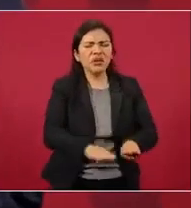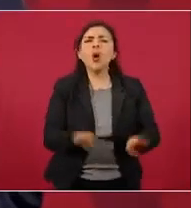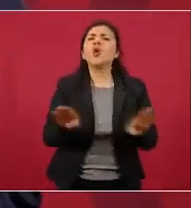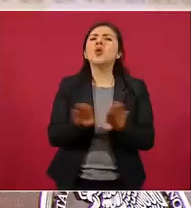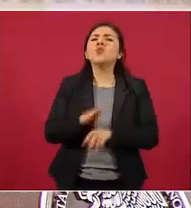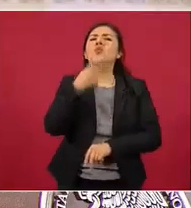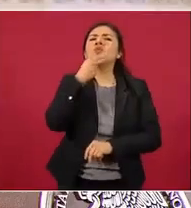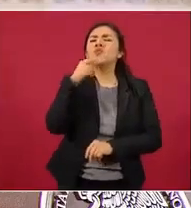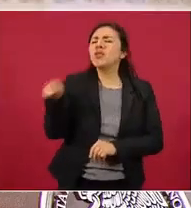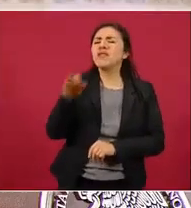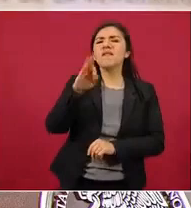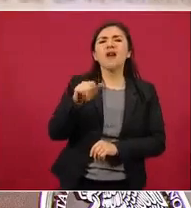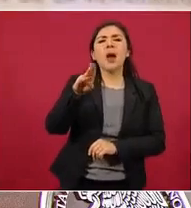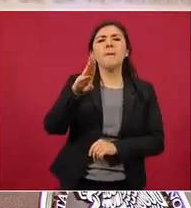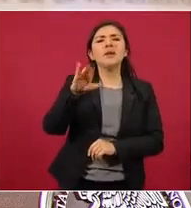Fabricio mencionó,